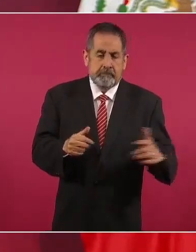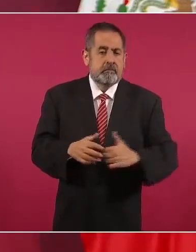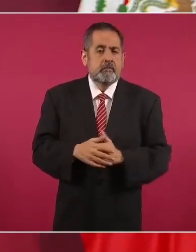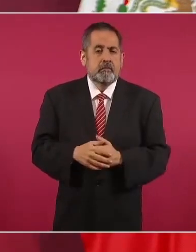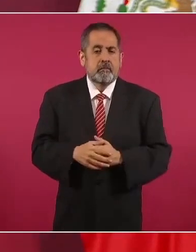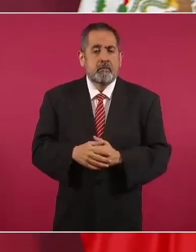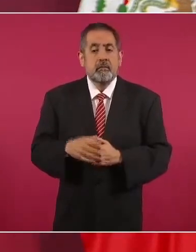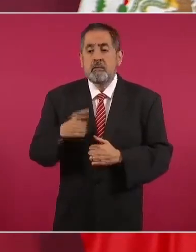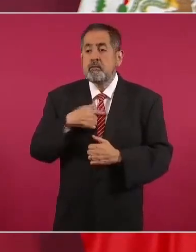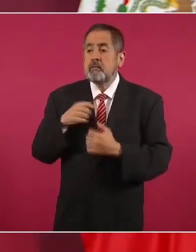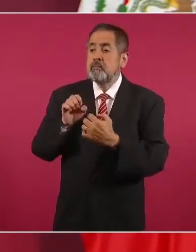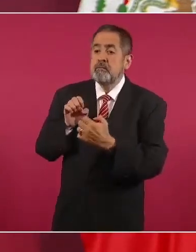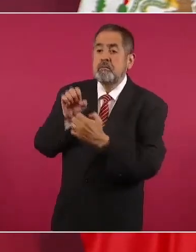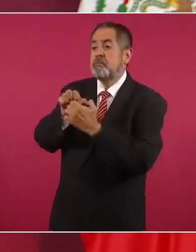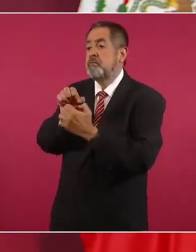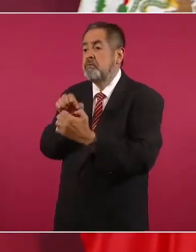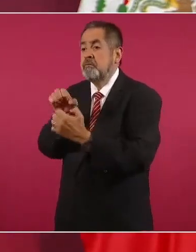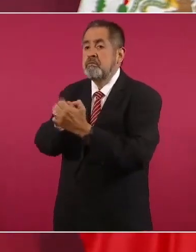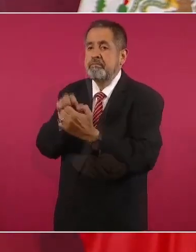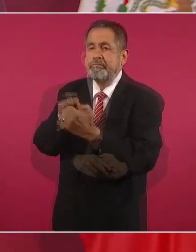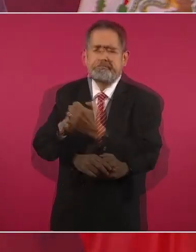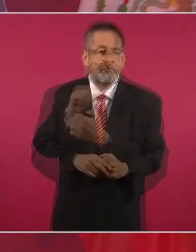Nosotros no engañamos a nadie,